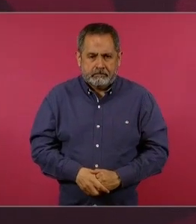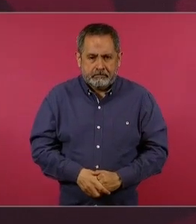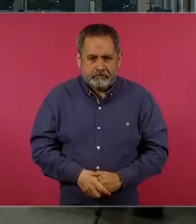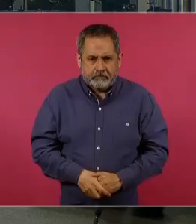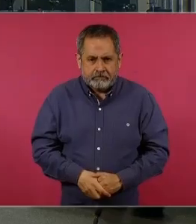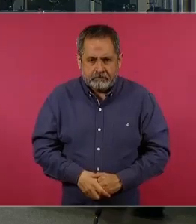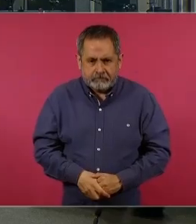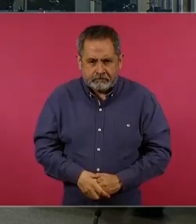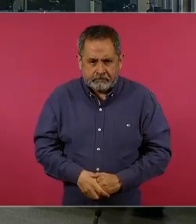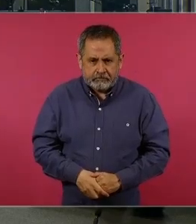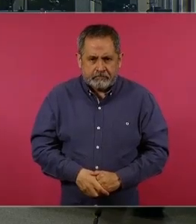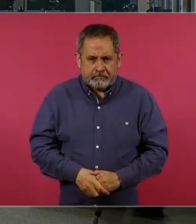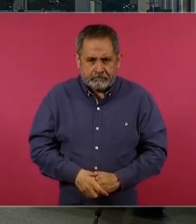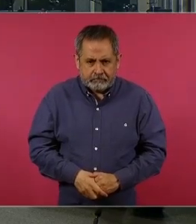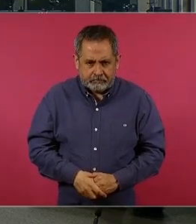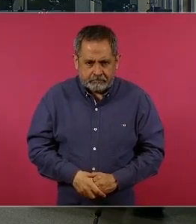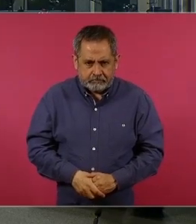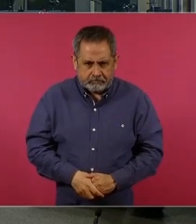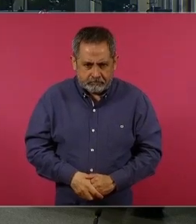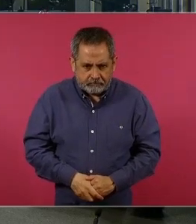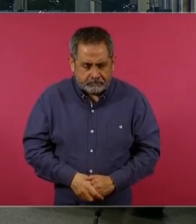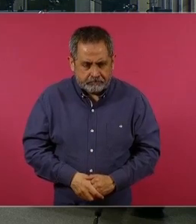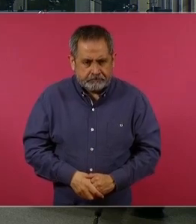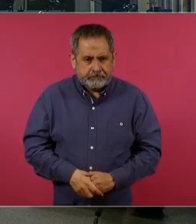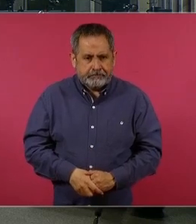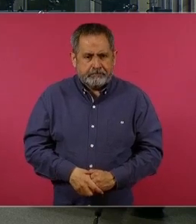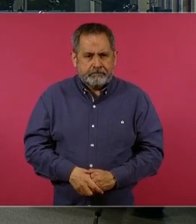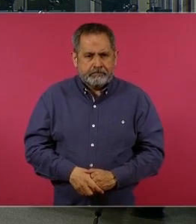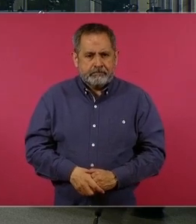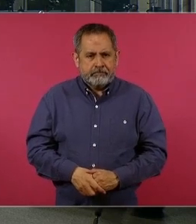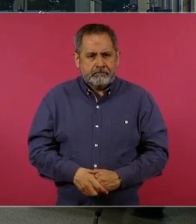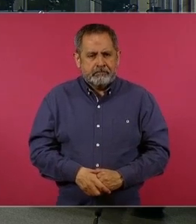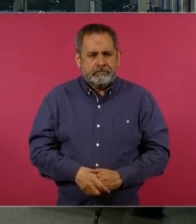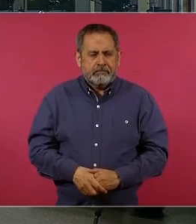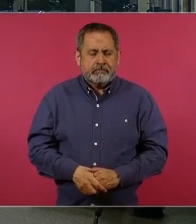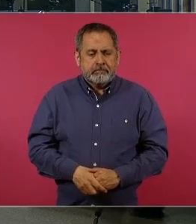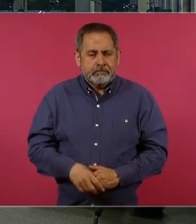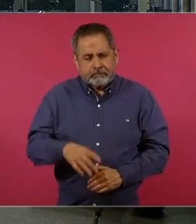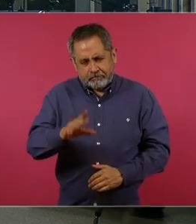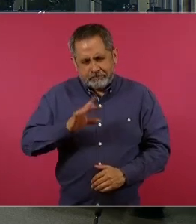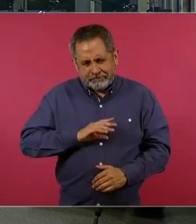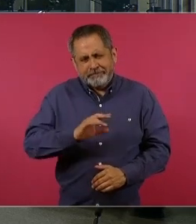sobre la reforma al Poder Judicial, ¿le manifestó alguna opinión? Sí, pero eso no.